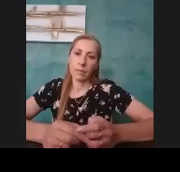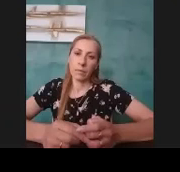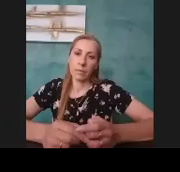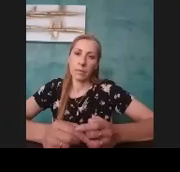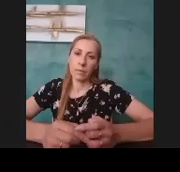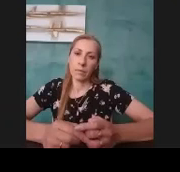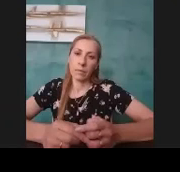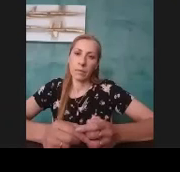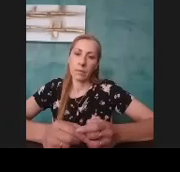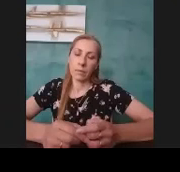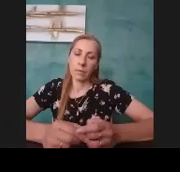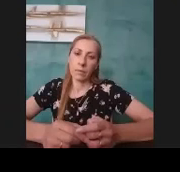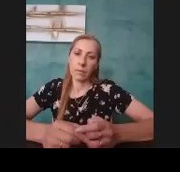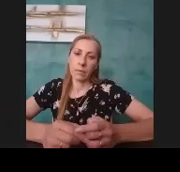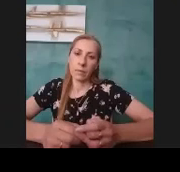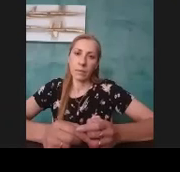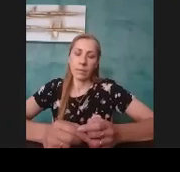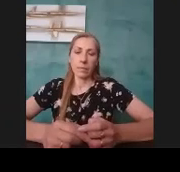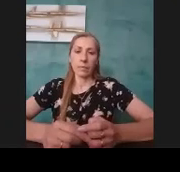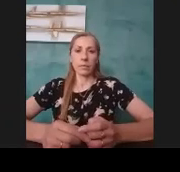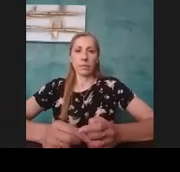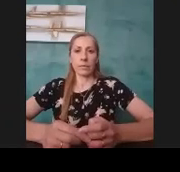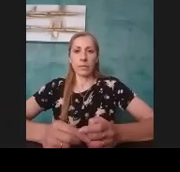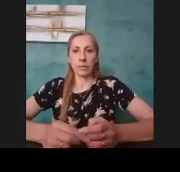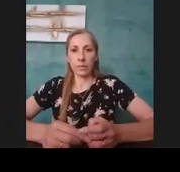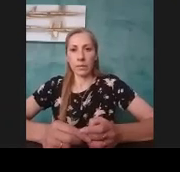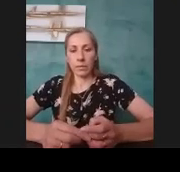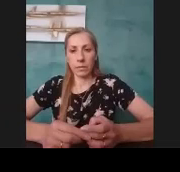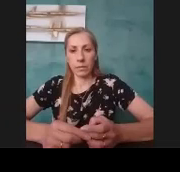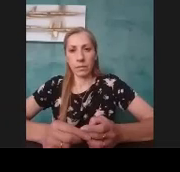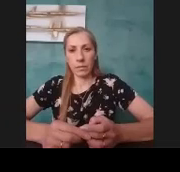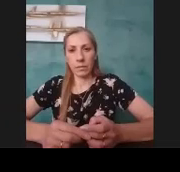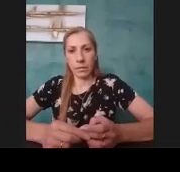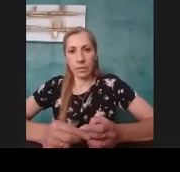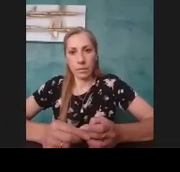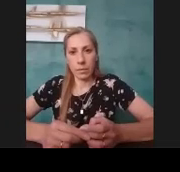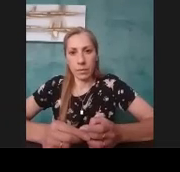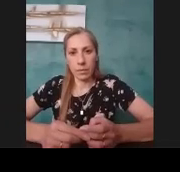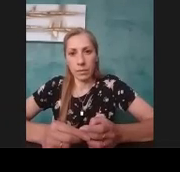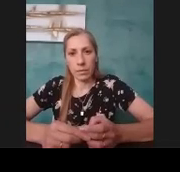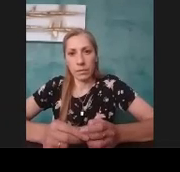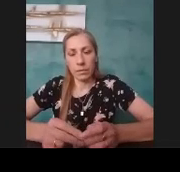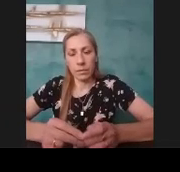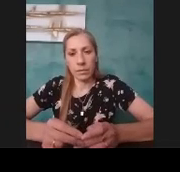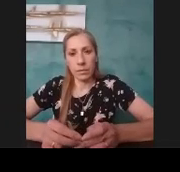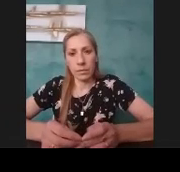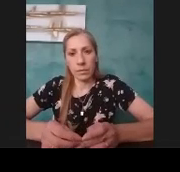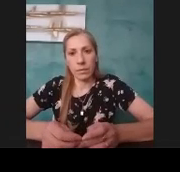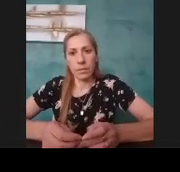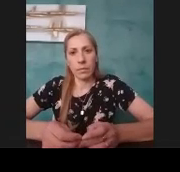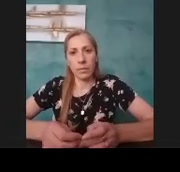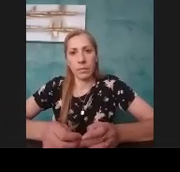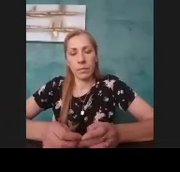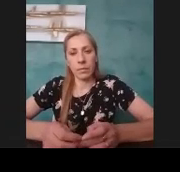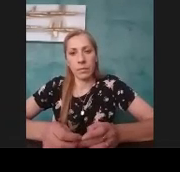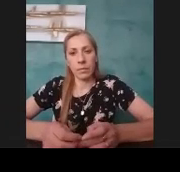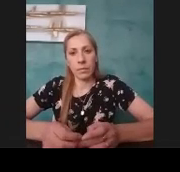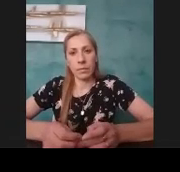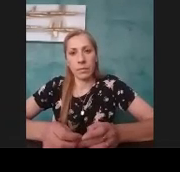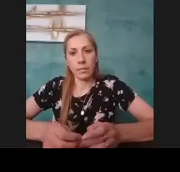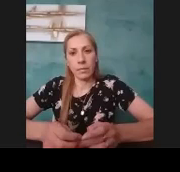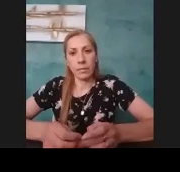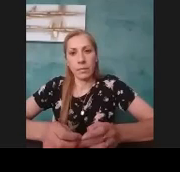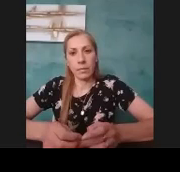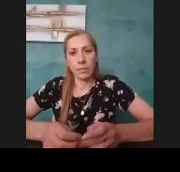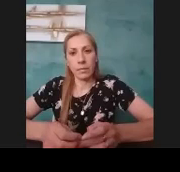hipotensión porque me puede dar una hipoxia. Lo más Sí, cerca yo posible. ahí agregaría una cosa de muchos años